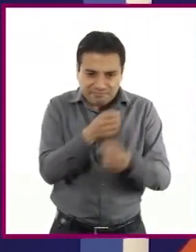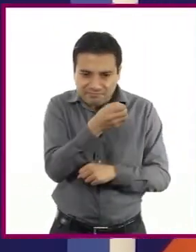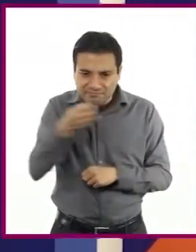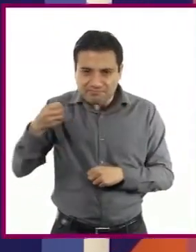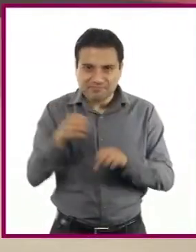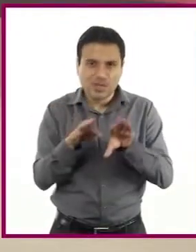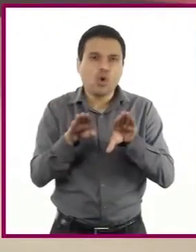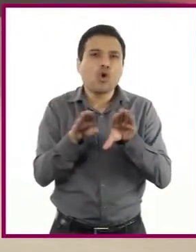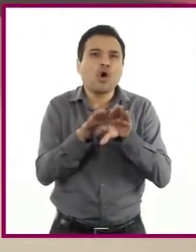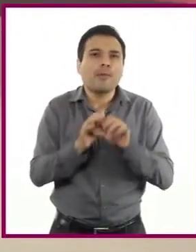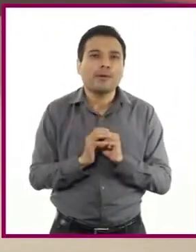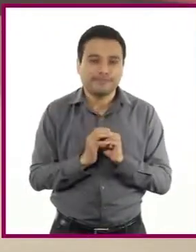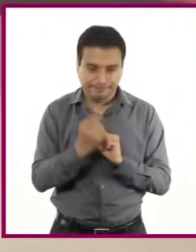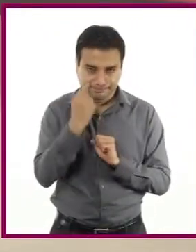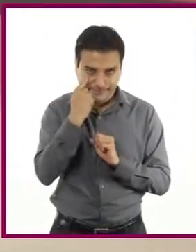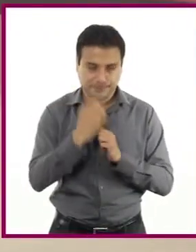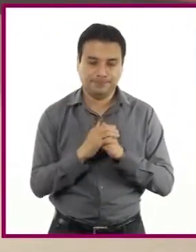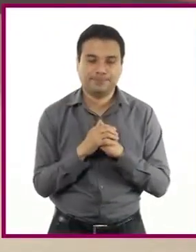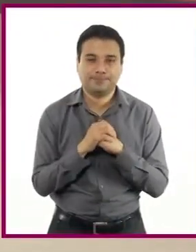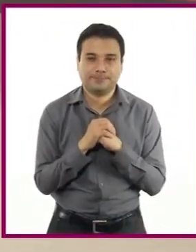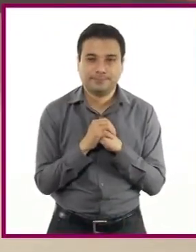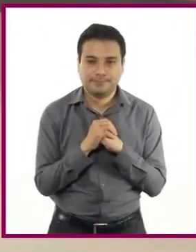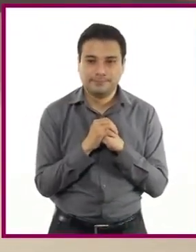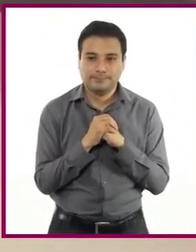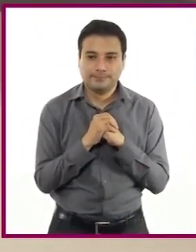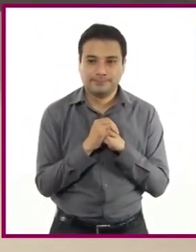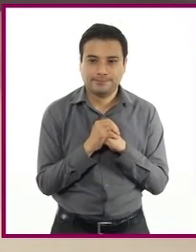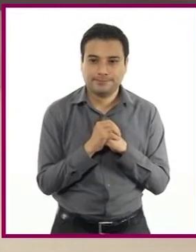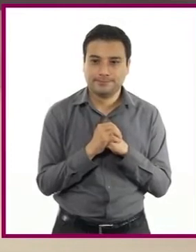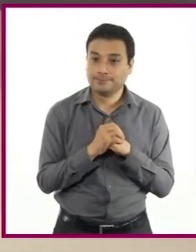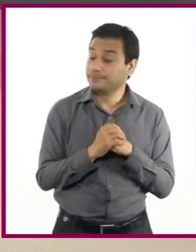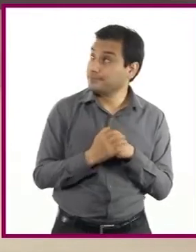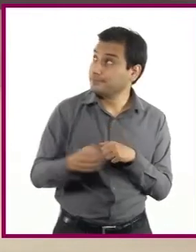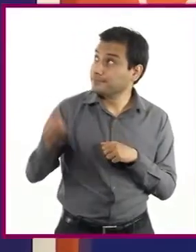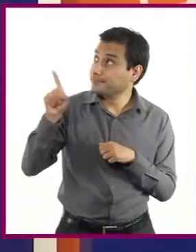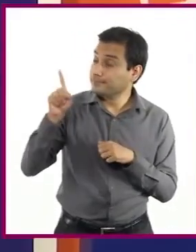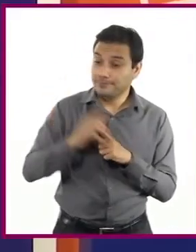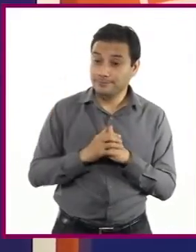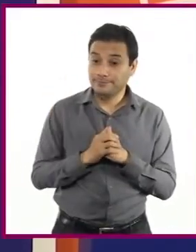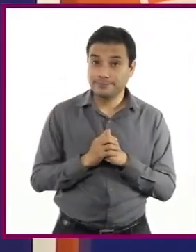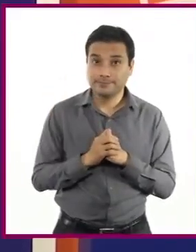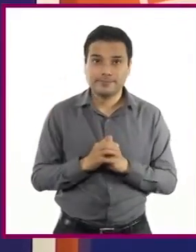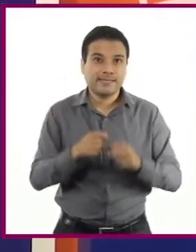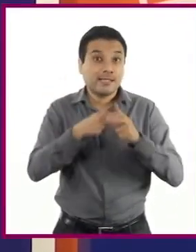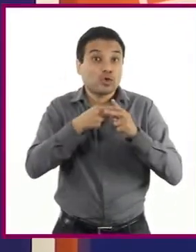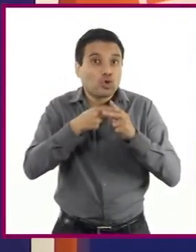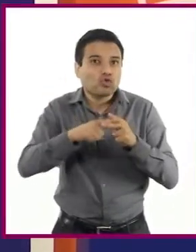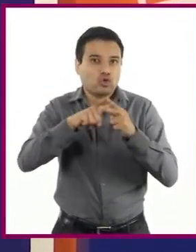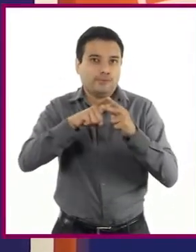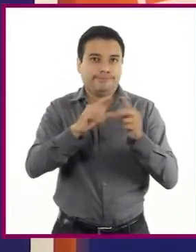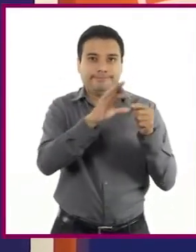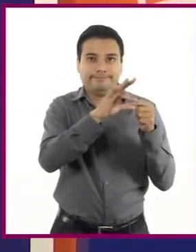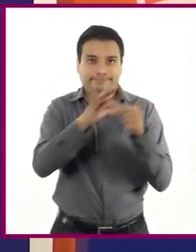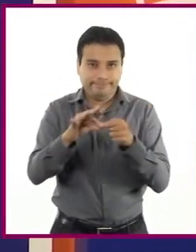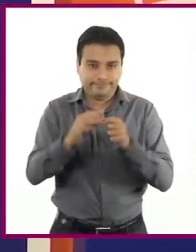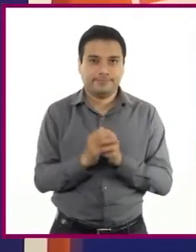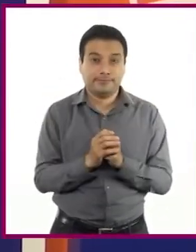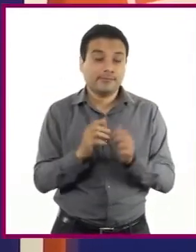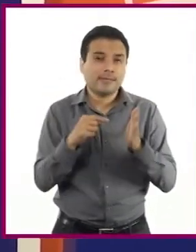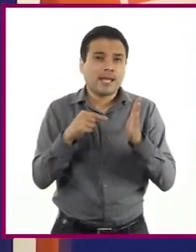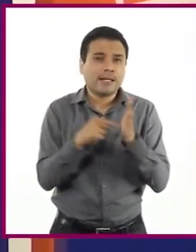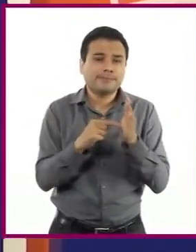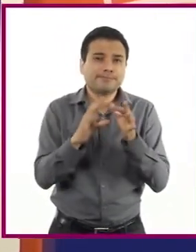conformado. Vean, esta es la introducción. En ella se